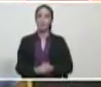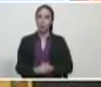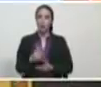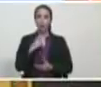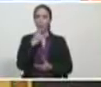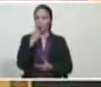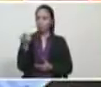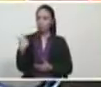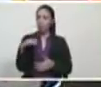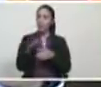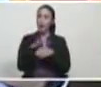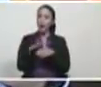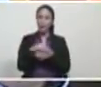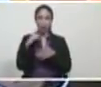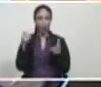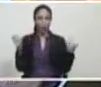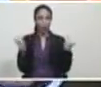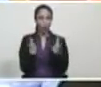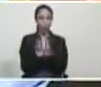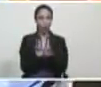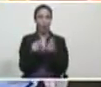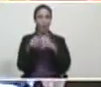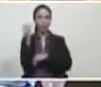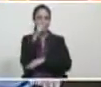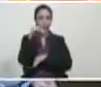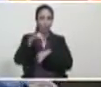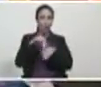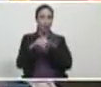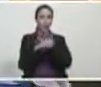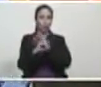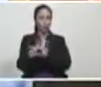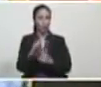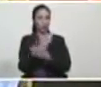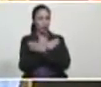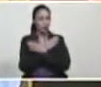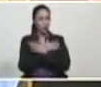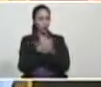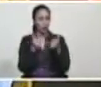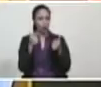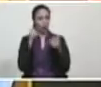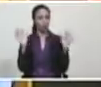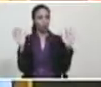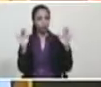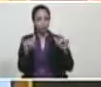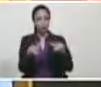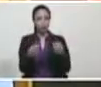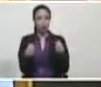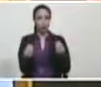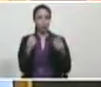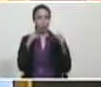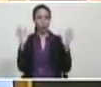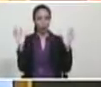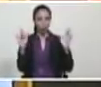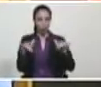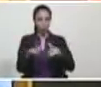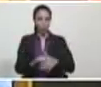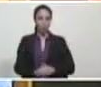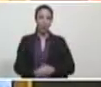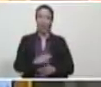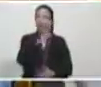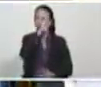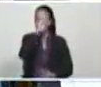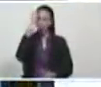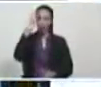el martes pasado, la Asamblea Constituyente. Bueno, mis felicitaciones a la Asamblea Nacional Constituyente, al compañero Diosdado